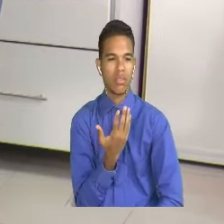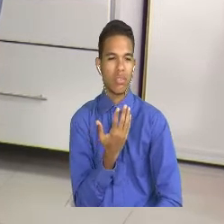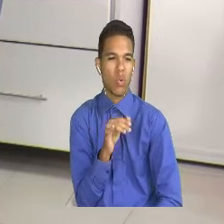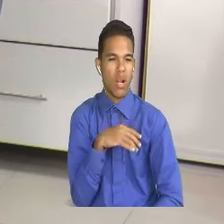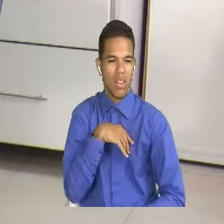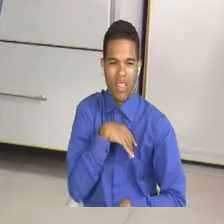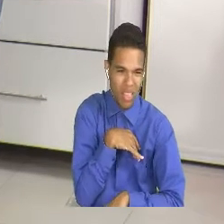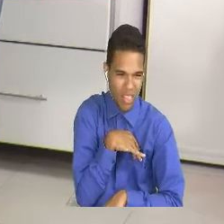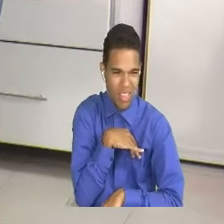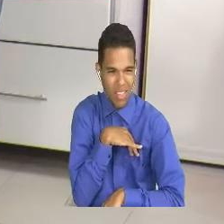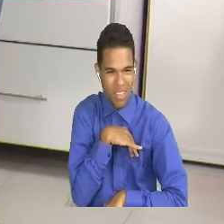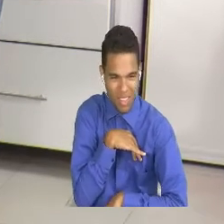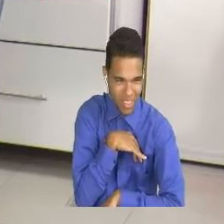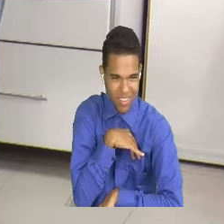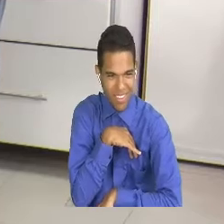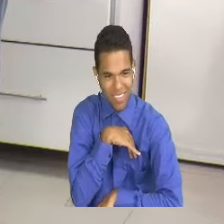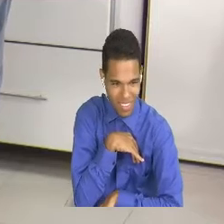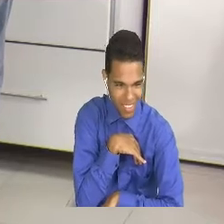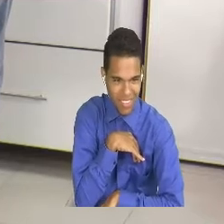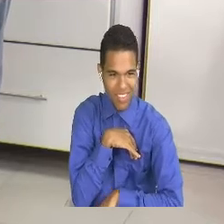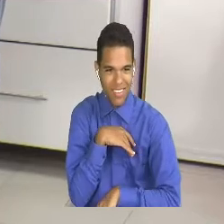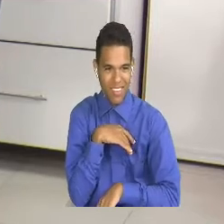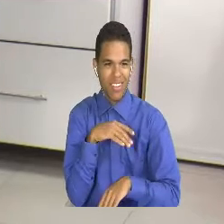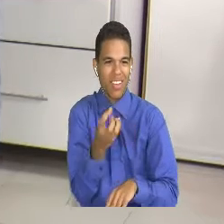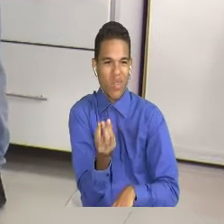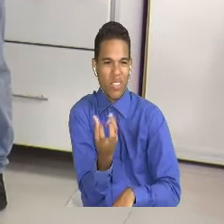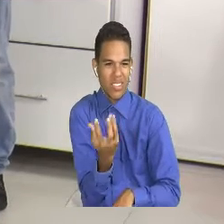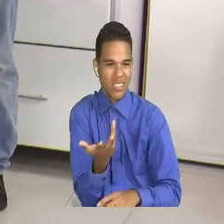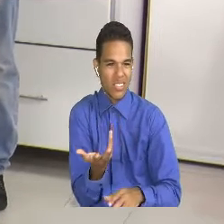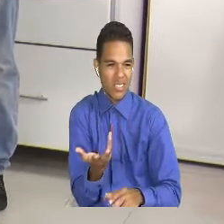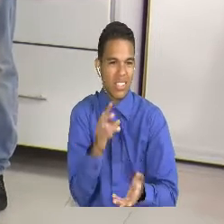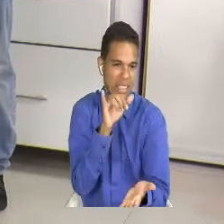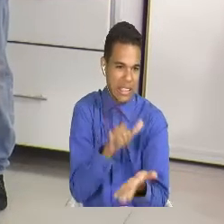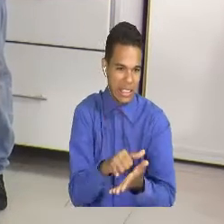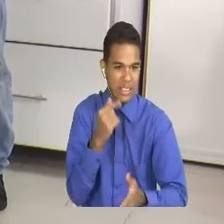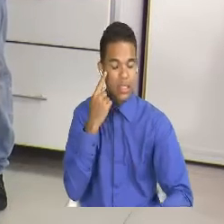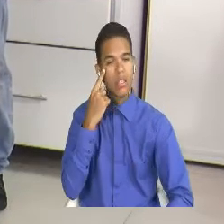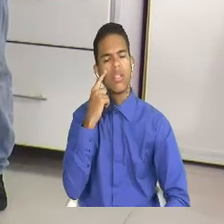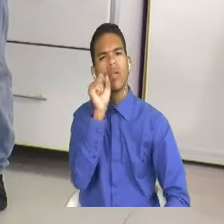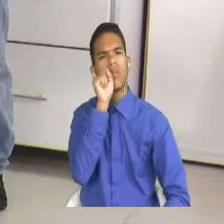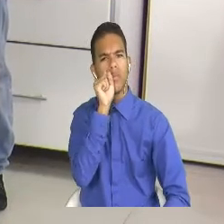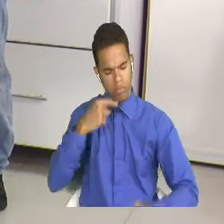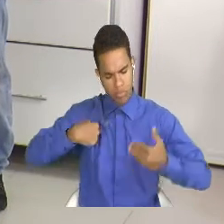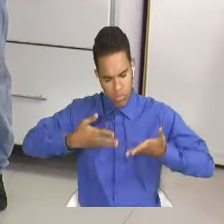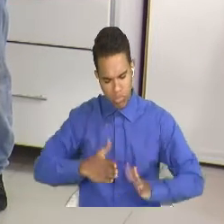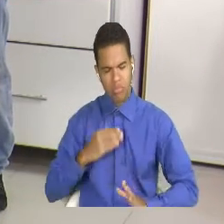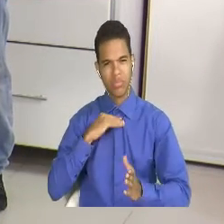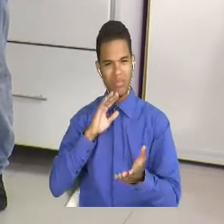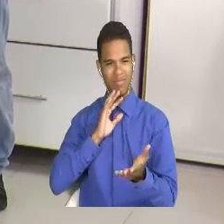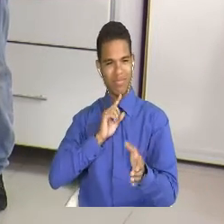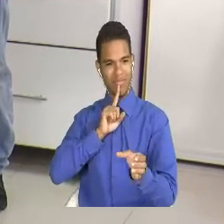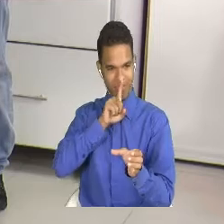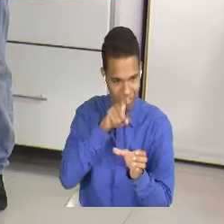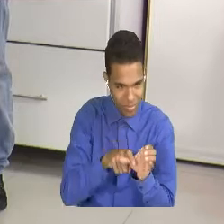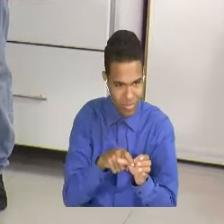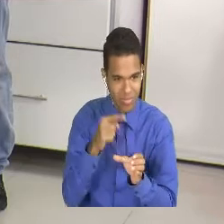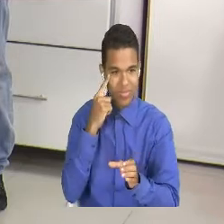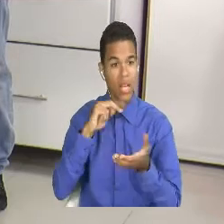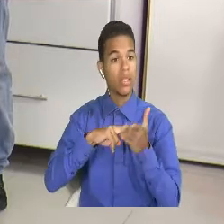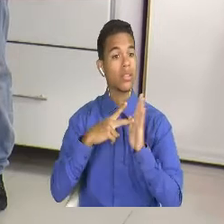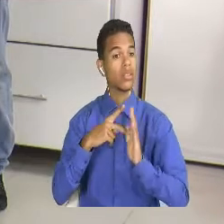curaciones. Daniel, finalmente, ¿por qué las personas, por qué los barranqueños debemos vincularnos a esta donación para nuestros hermanos como COA?